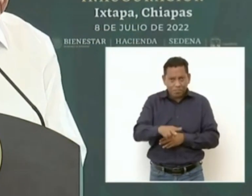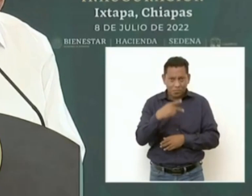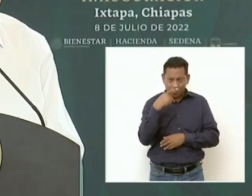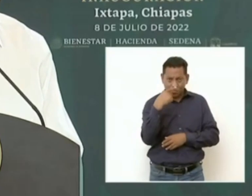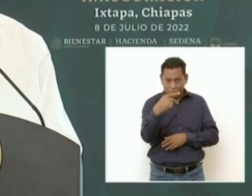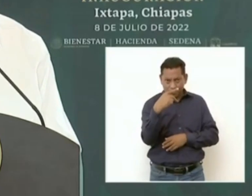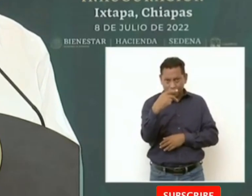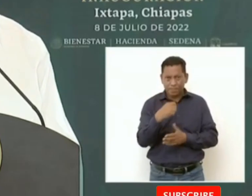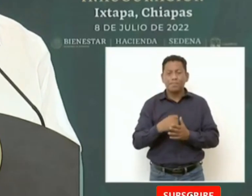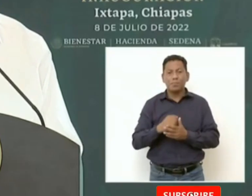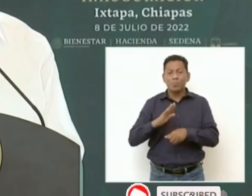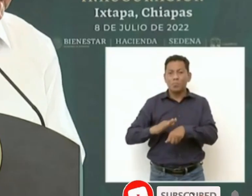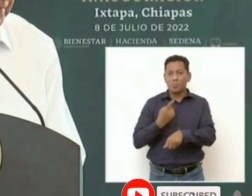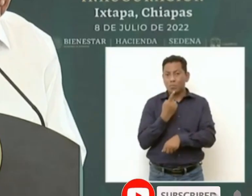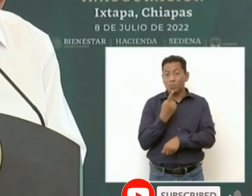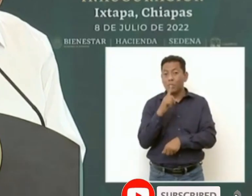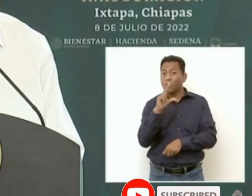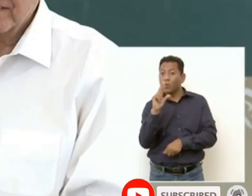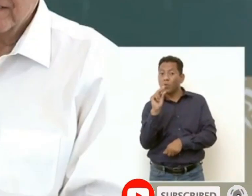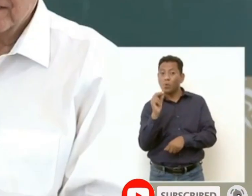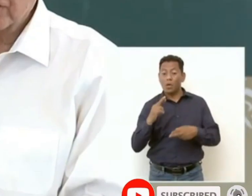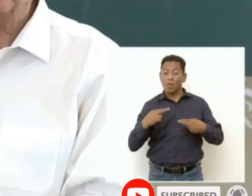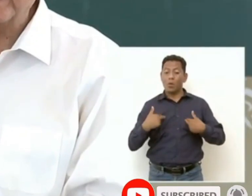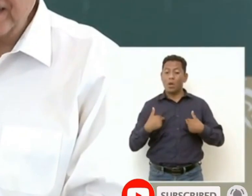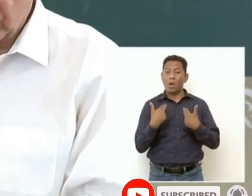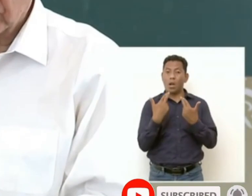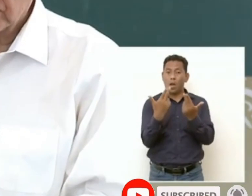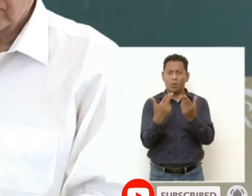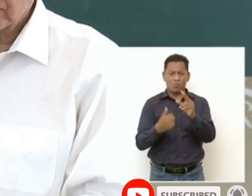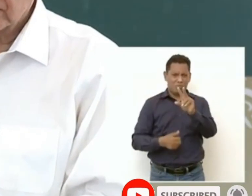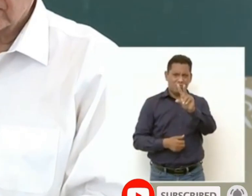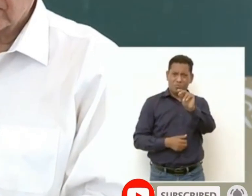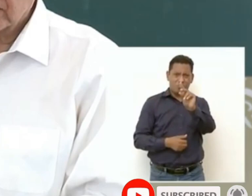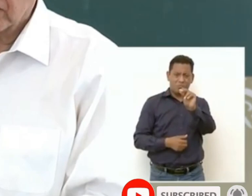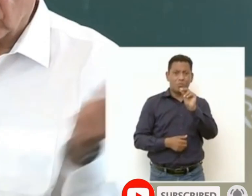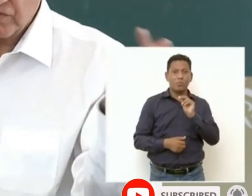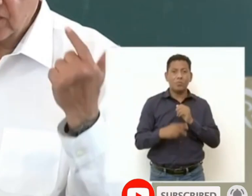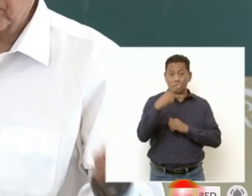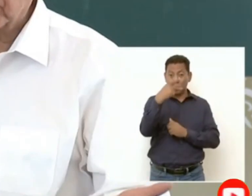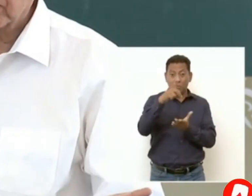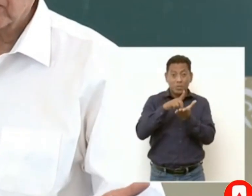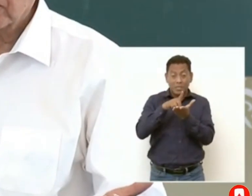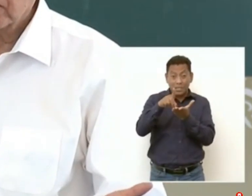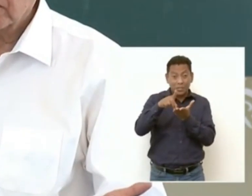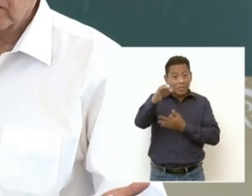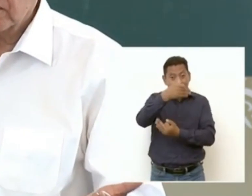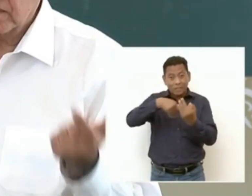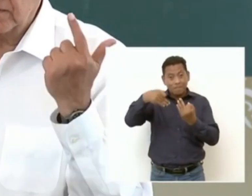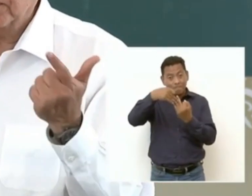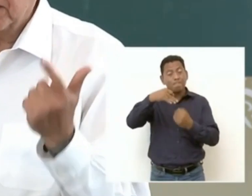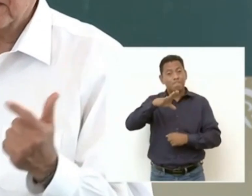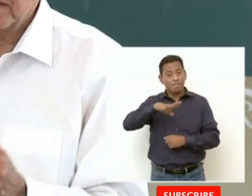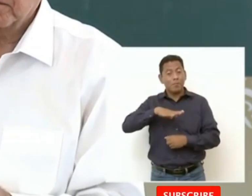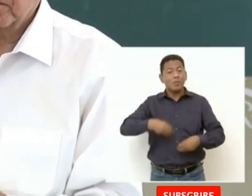corresponde, porque no es una dádiva, es un derecho que todos tenemos